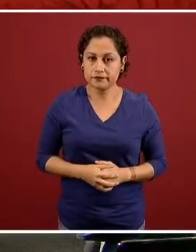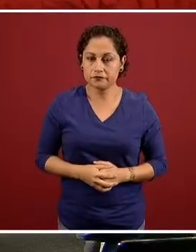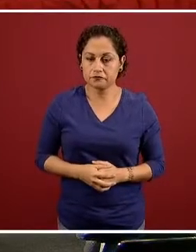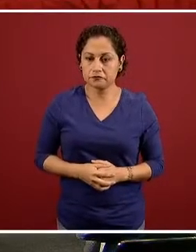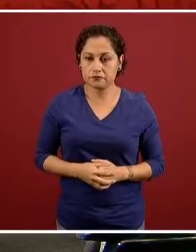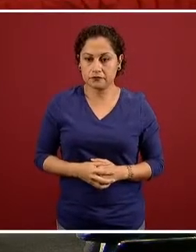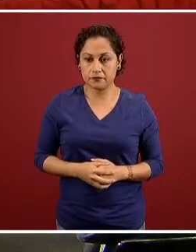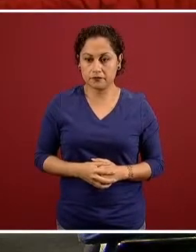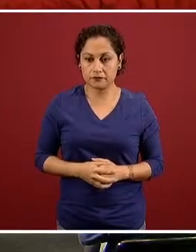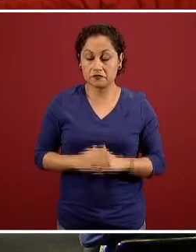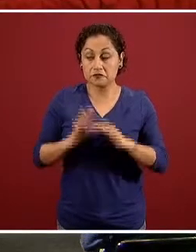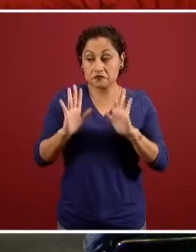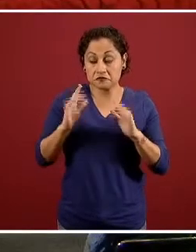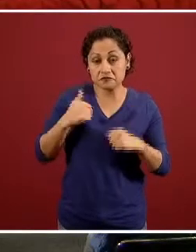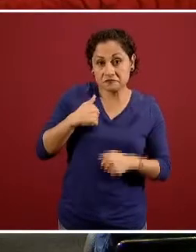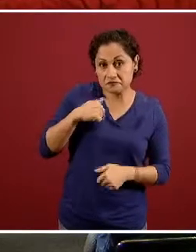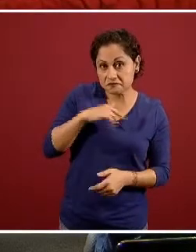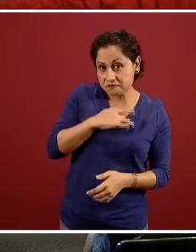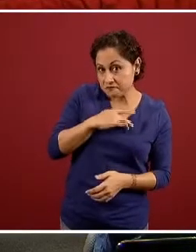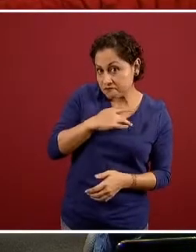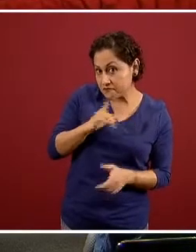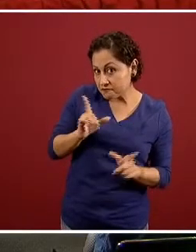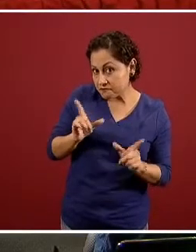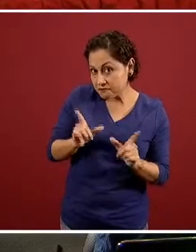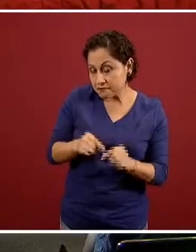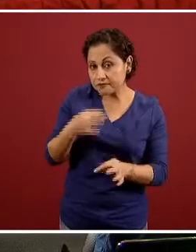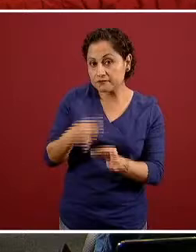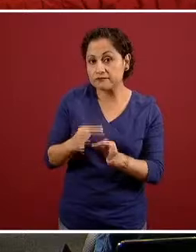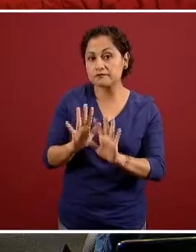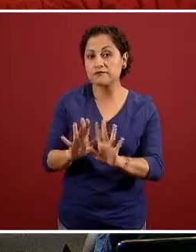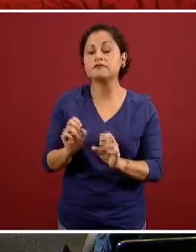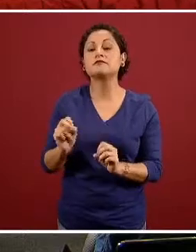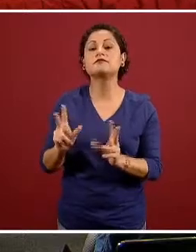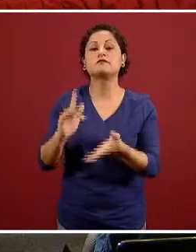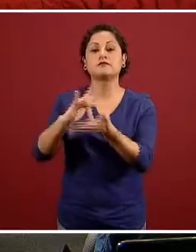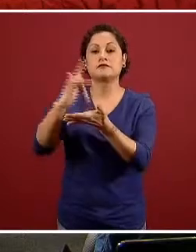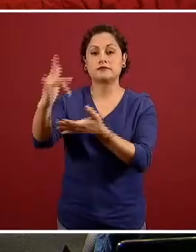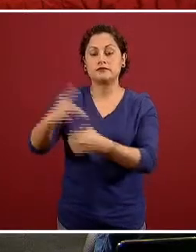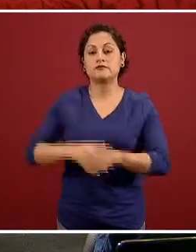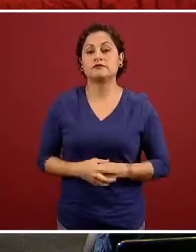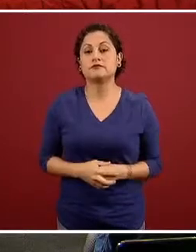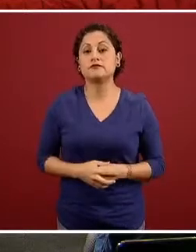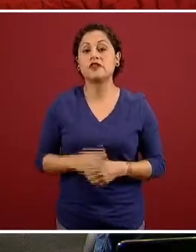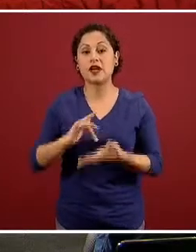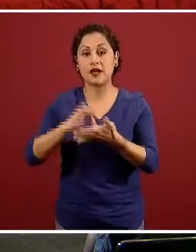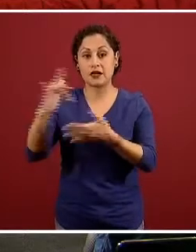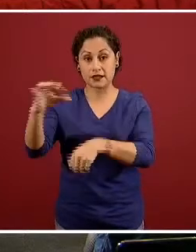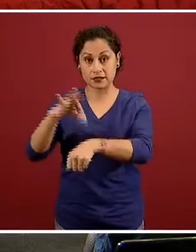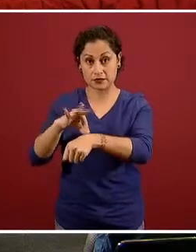que suficiente por ahora. Correcto. Hugo. Gracias. Muchas gracias, doctor Reyes Terán.